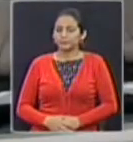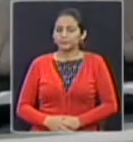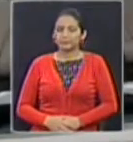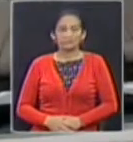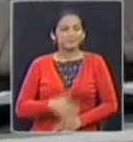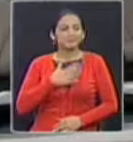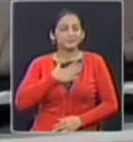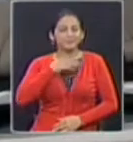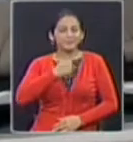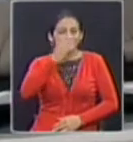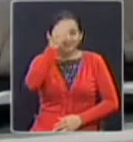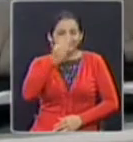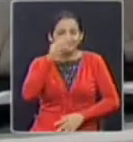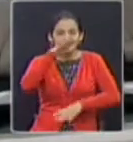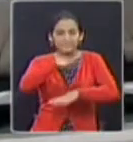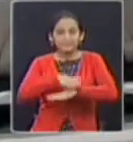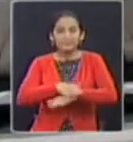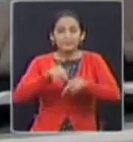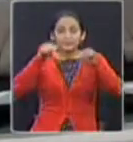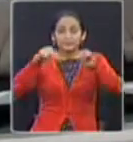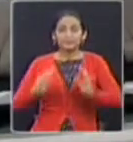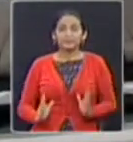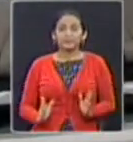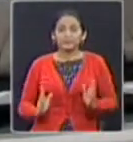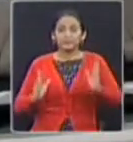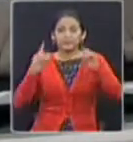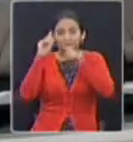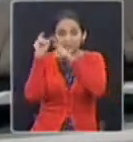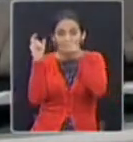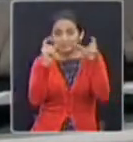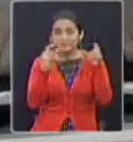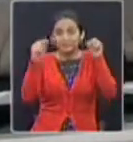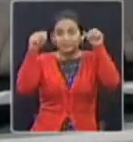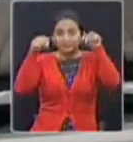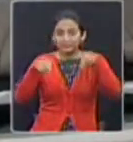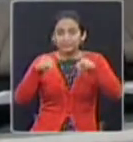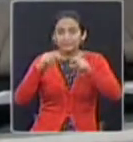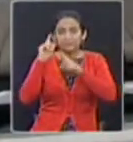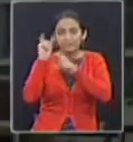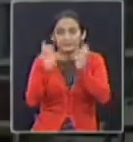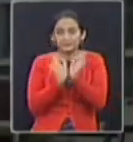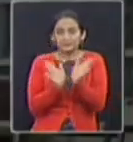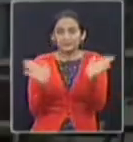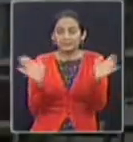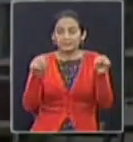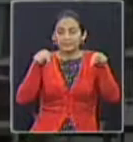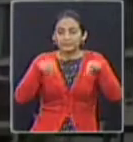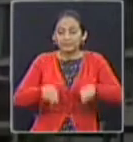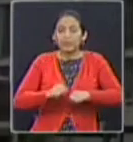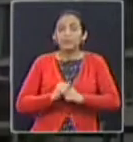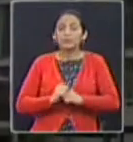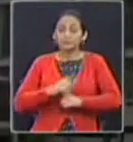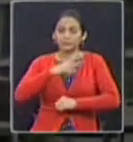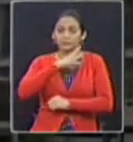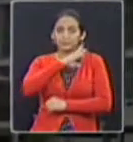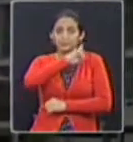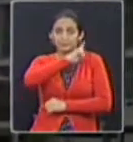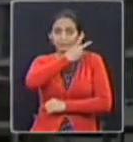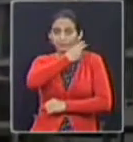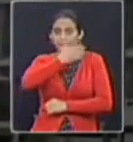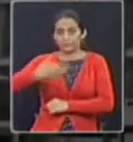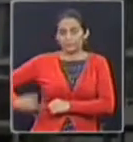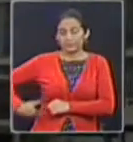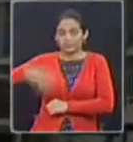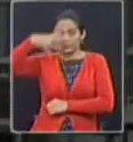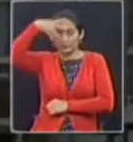¿Qué tal? Muy buenas tardes. Nos encontramos en los exteriores de la Fiscalía General del Estado, lugar al que ha acudido el